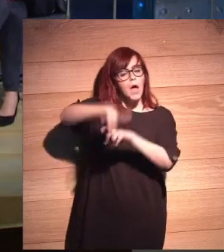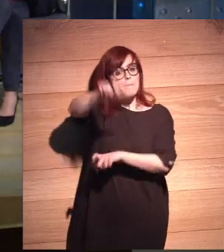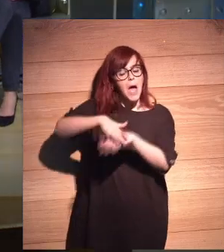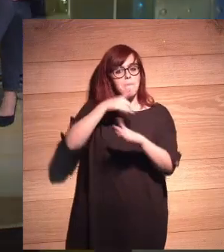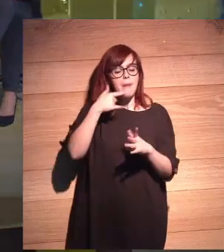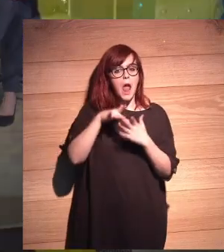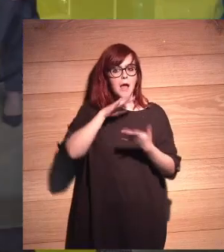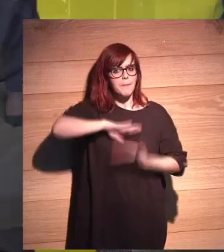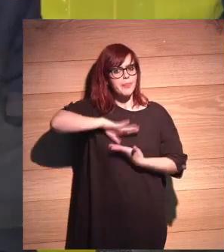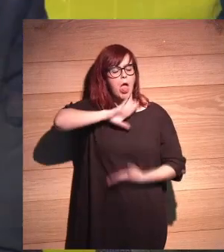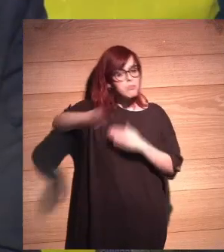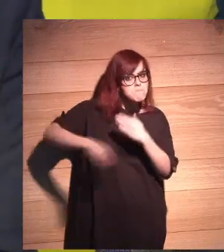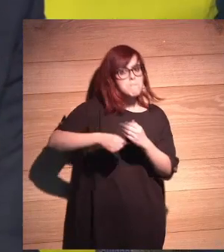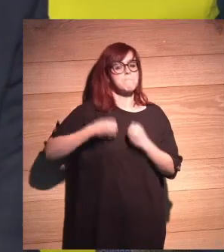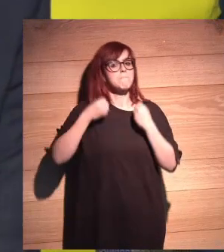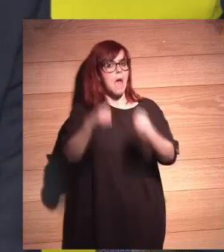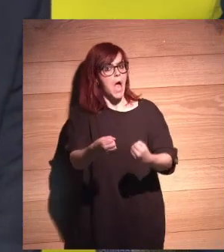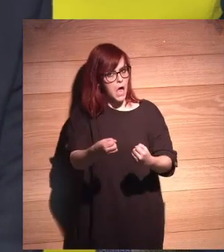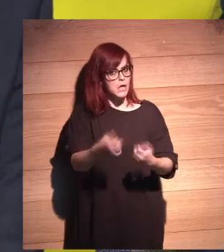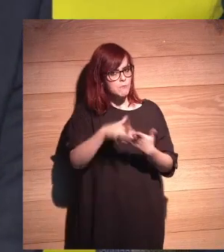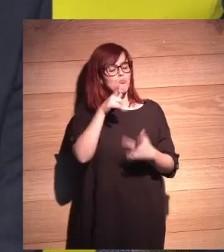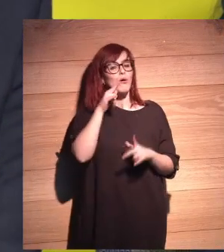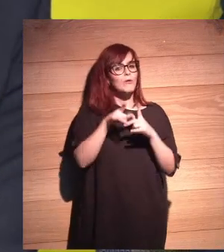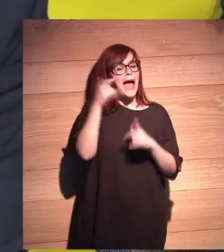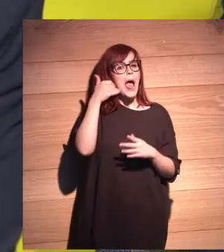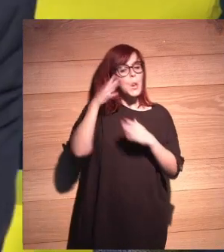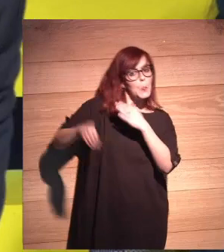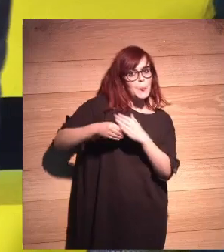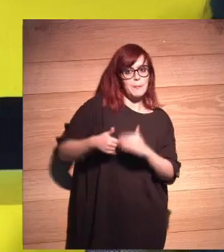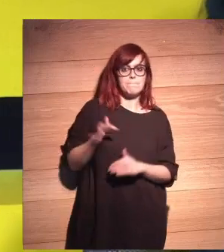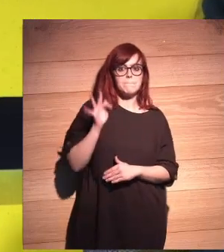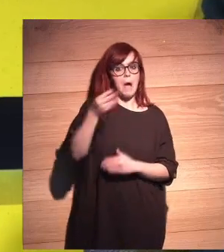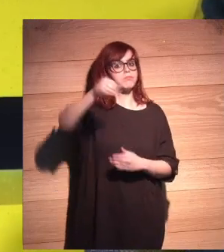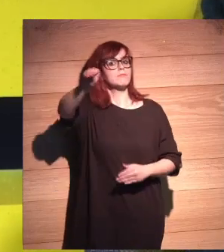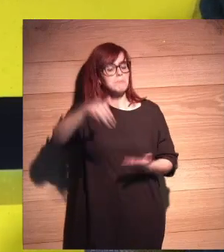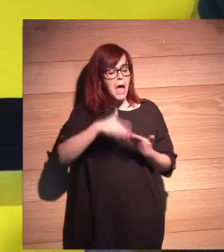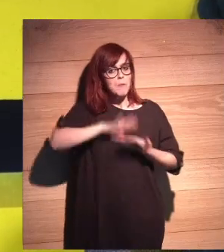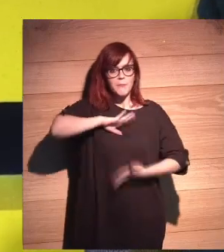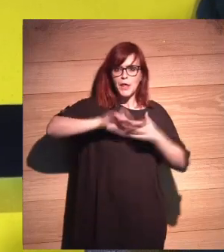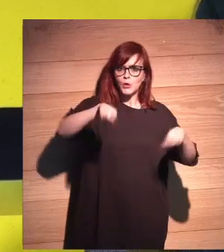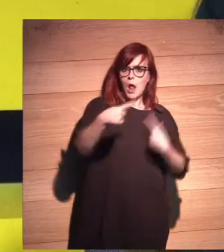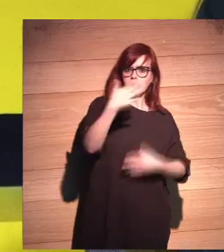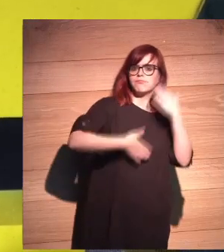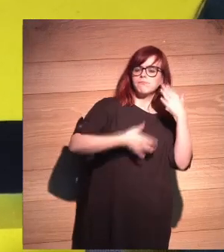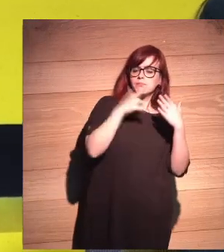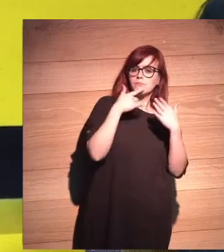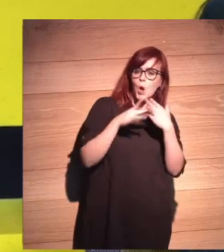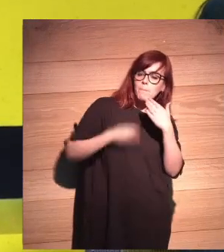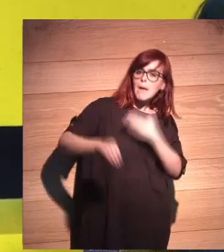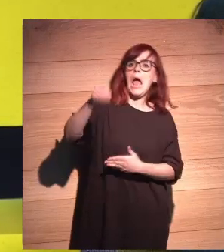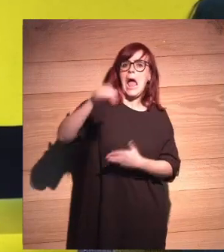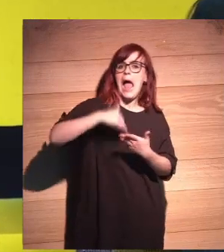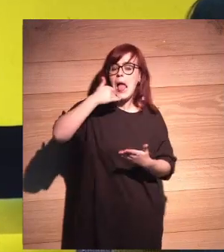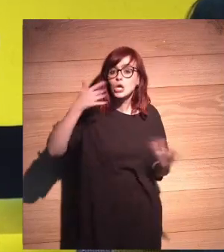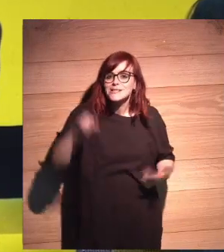ampliar capacidades, para potenciar, extender nuestras capacidades naturales, es